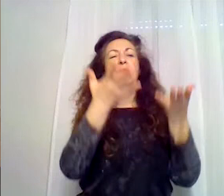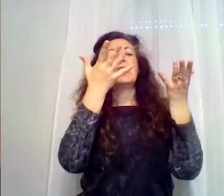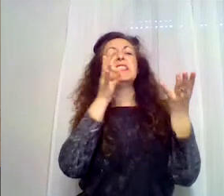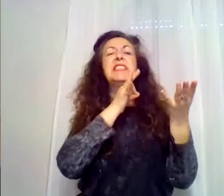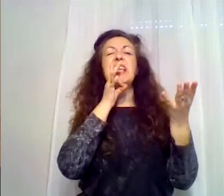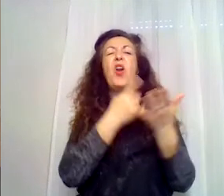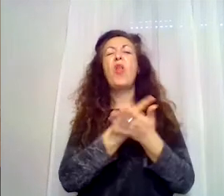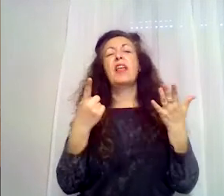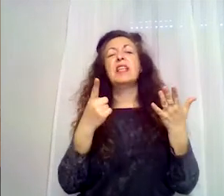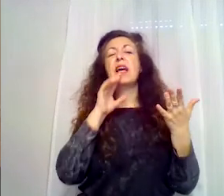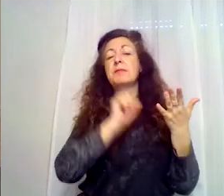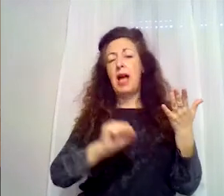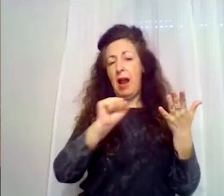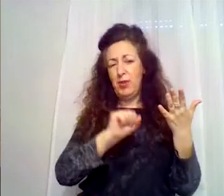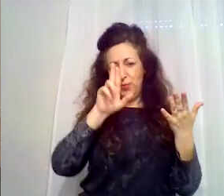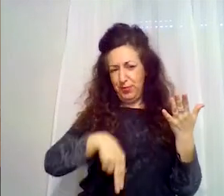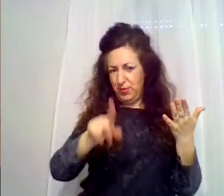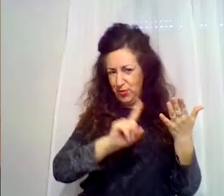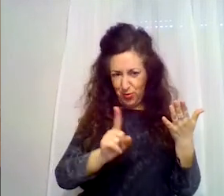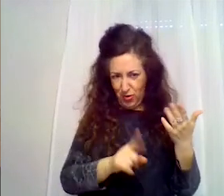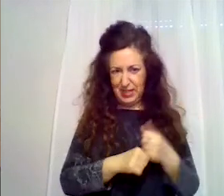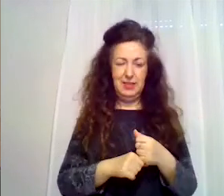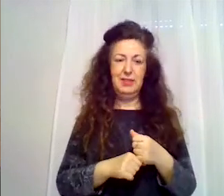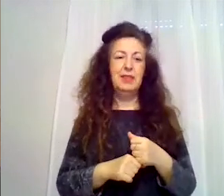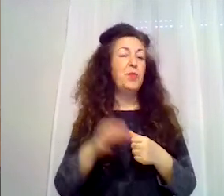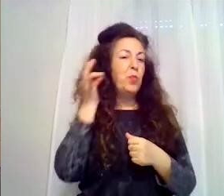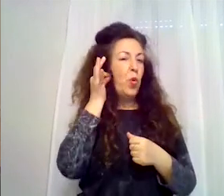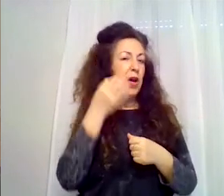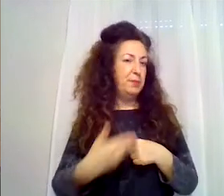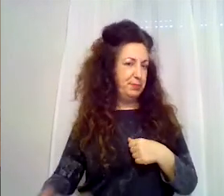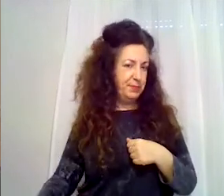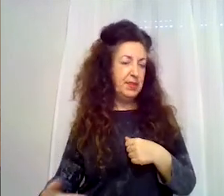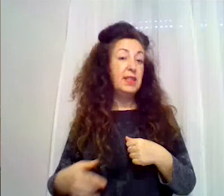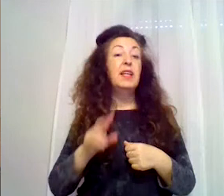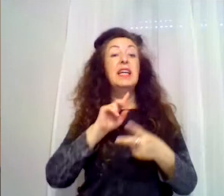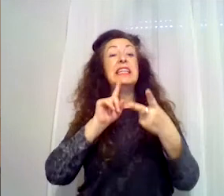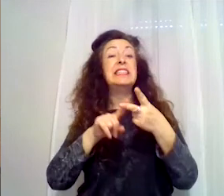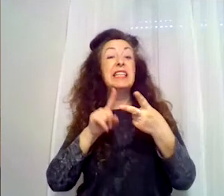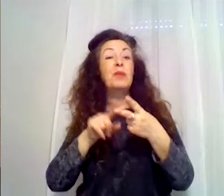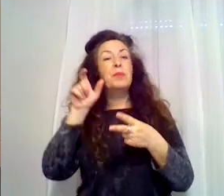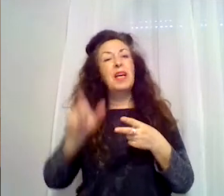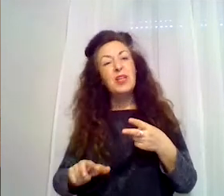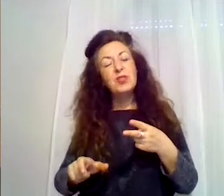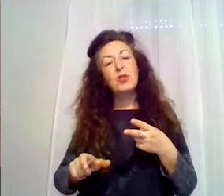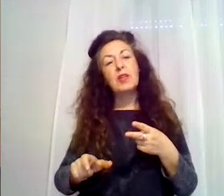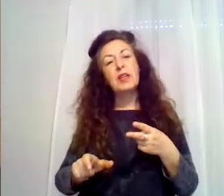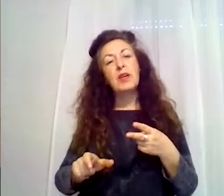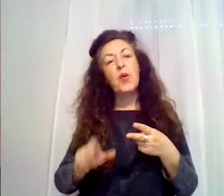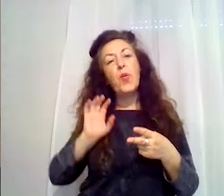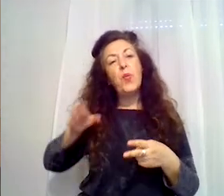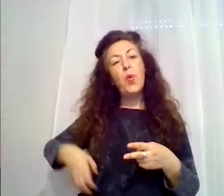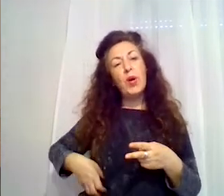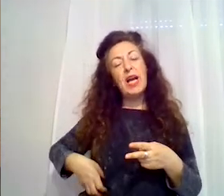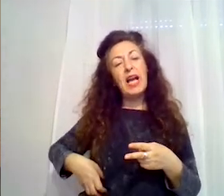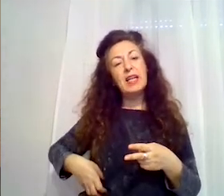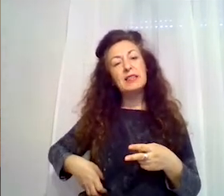digámoslo buscando el dato, Nacho? A ver Sí, si lo estoy encuentras, buscando el porque nombre, sí, Me del- gustaría satisfacer a la señora y decirle, Claro. ¿verdad?, el nombre exacto